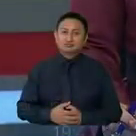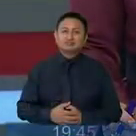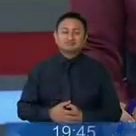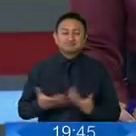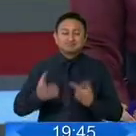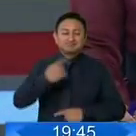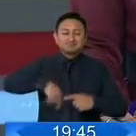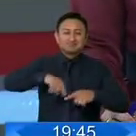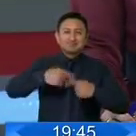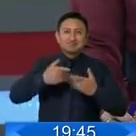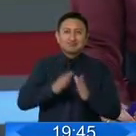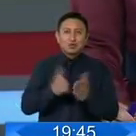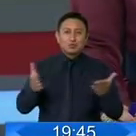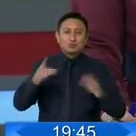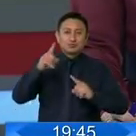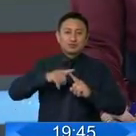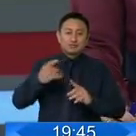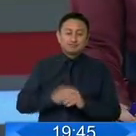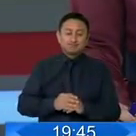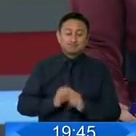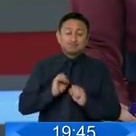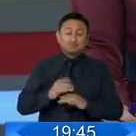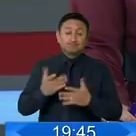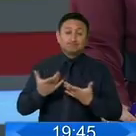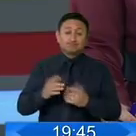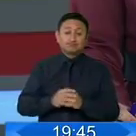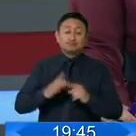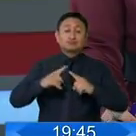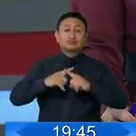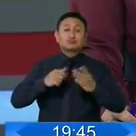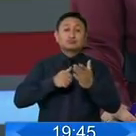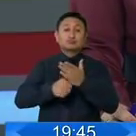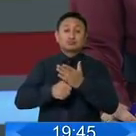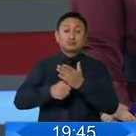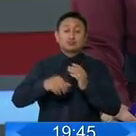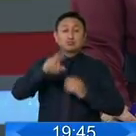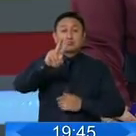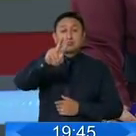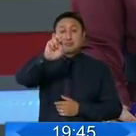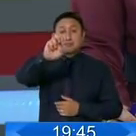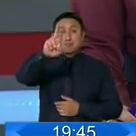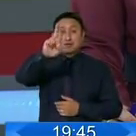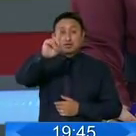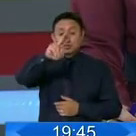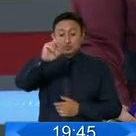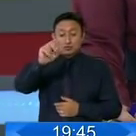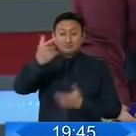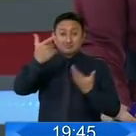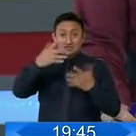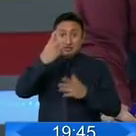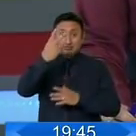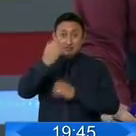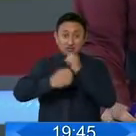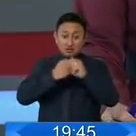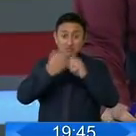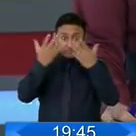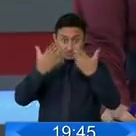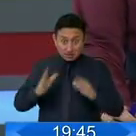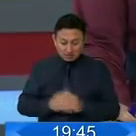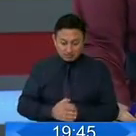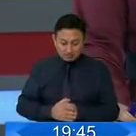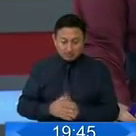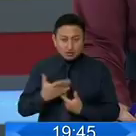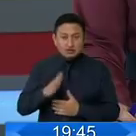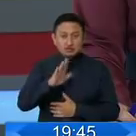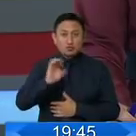De regreso en el Comercio TV, el caso de peculado contra el exministro César Verduga prescribió luego de 20 años y